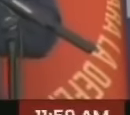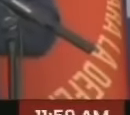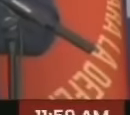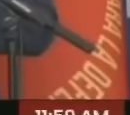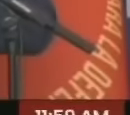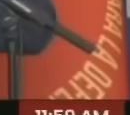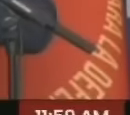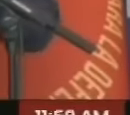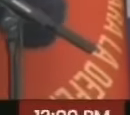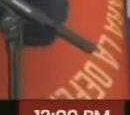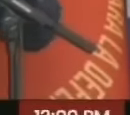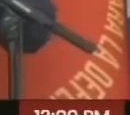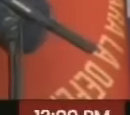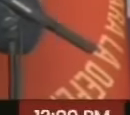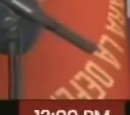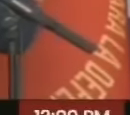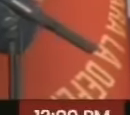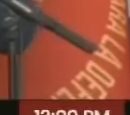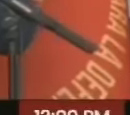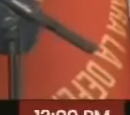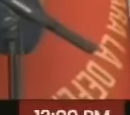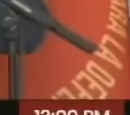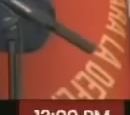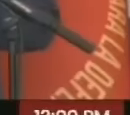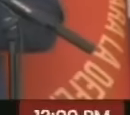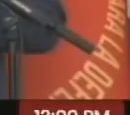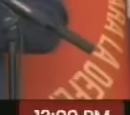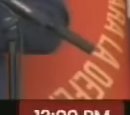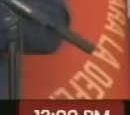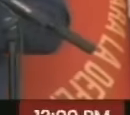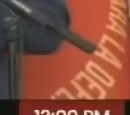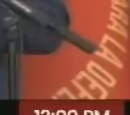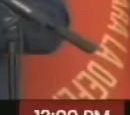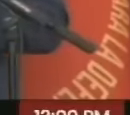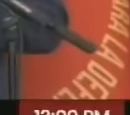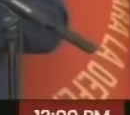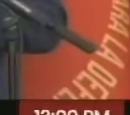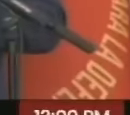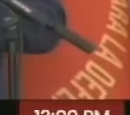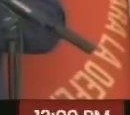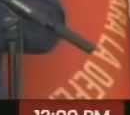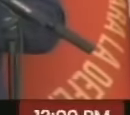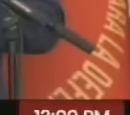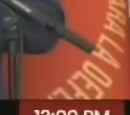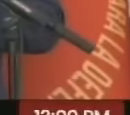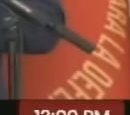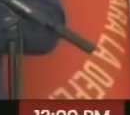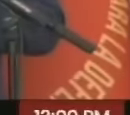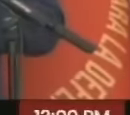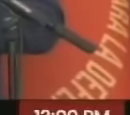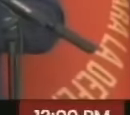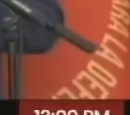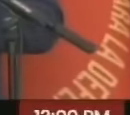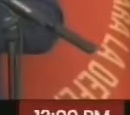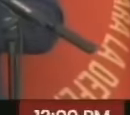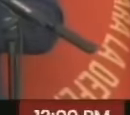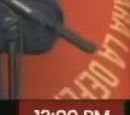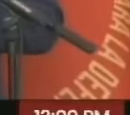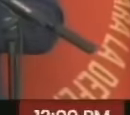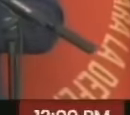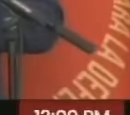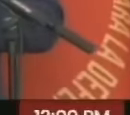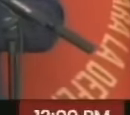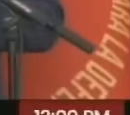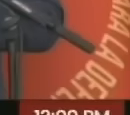organización extremista que está apoyando a uno de los candidatos opositores que representa el